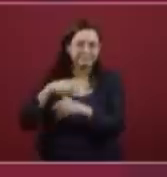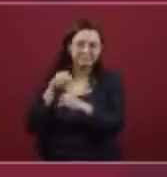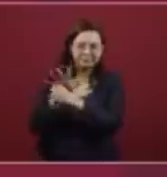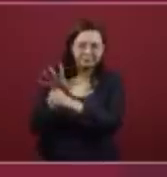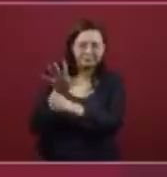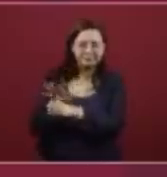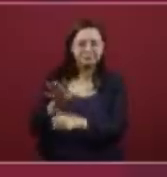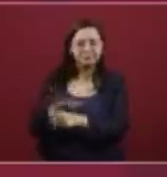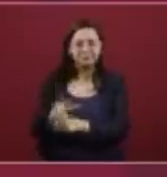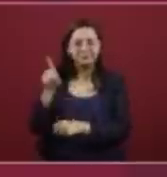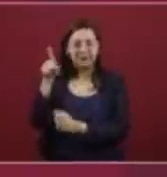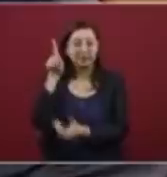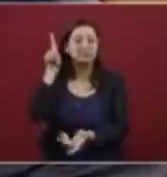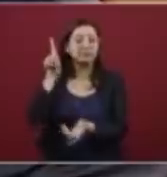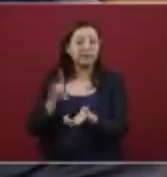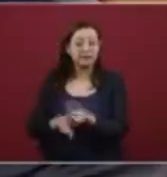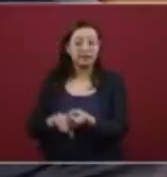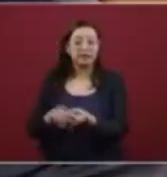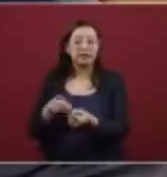se está